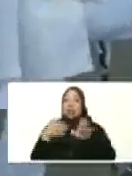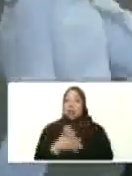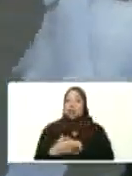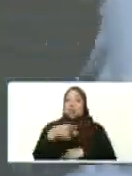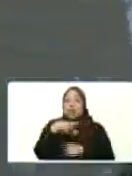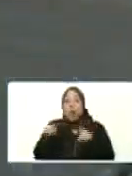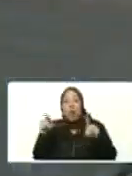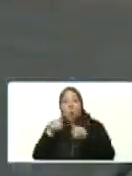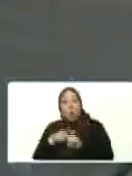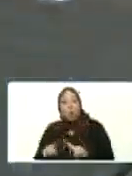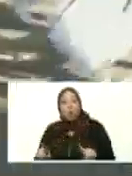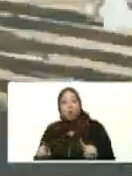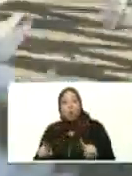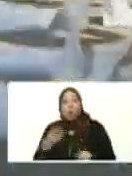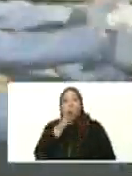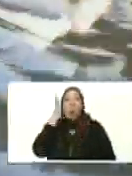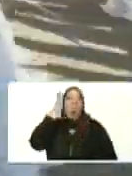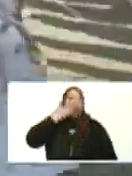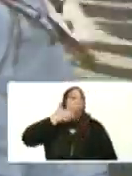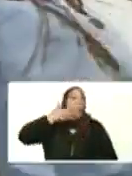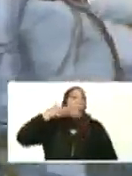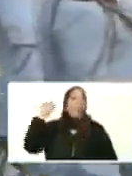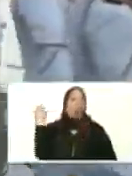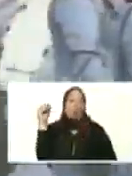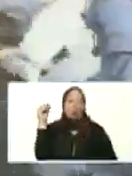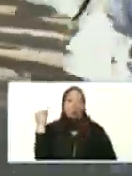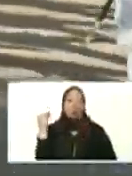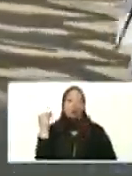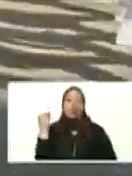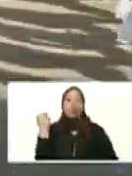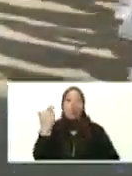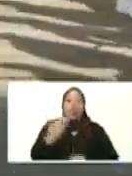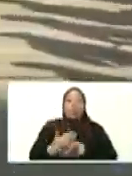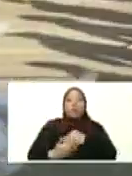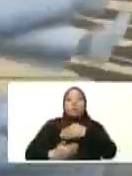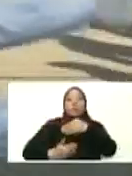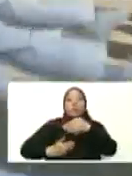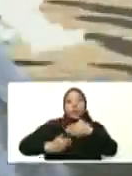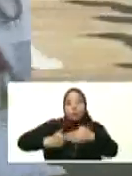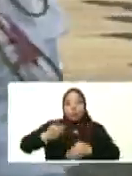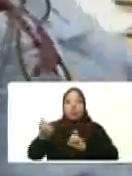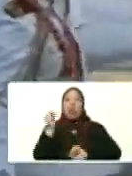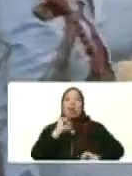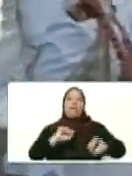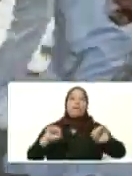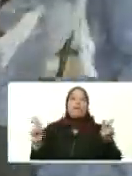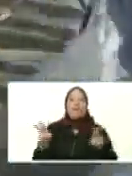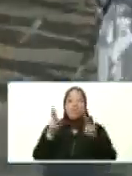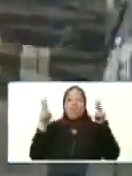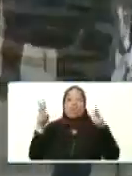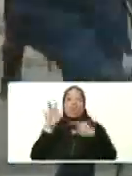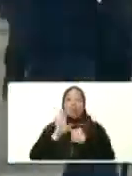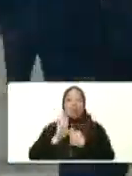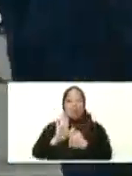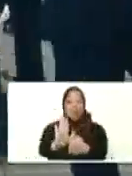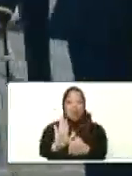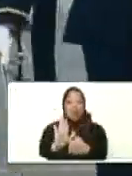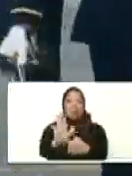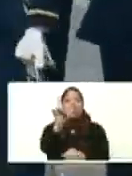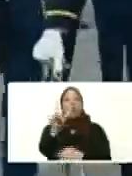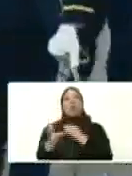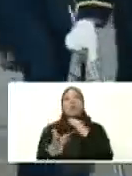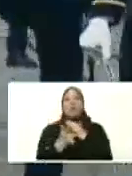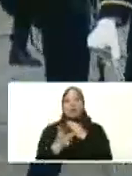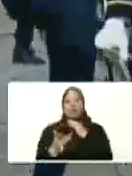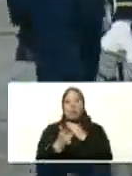y logística. Orgullosos y a paso de vencedores, se presentan los oficiales de comando, oficiales